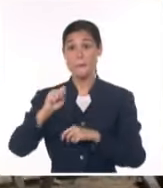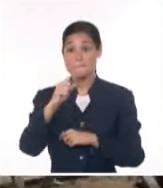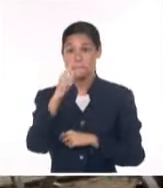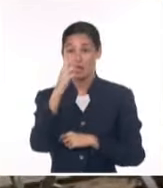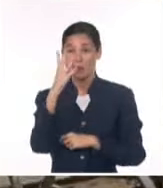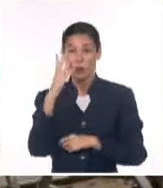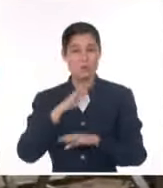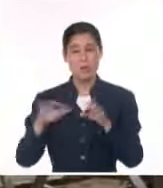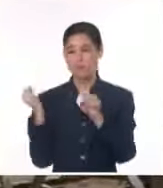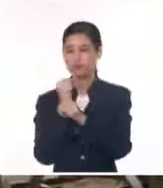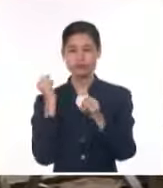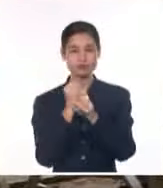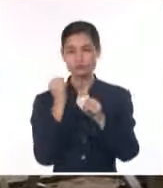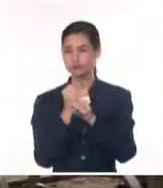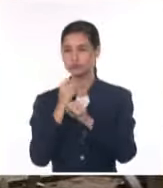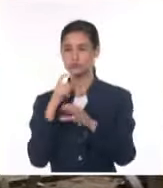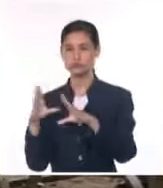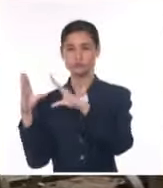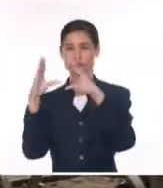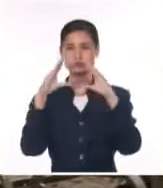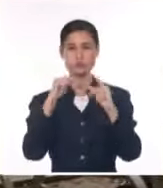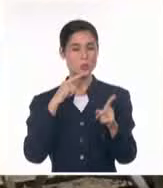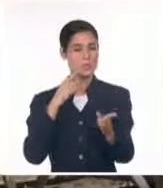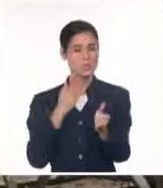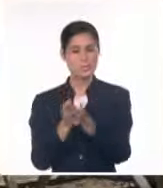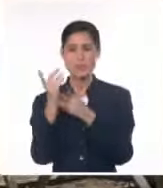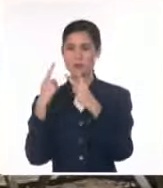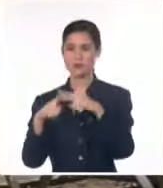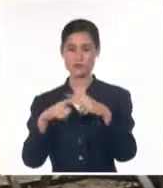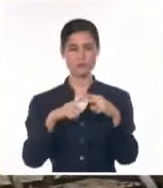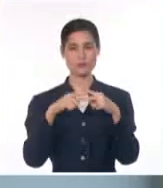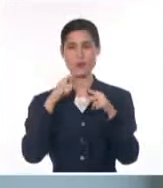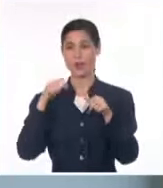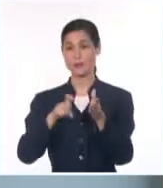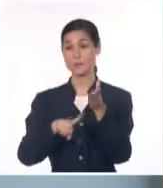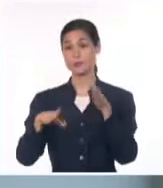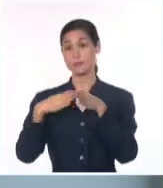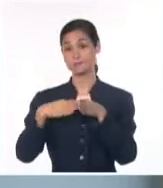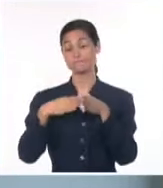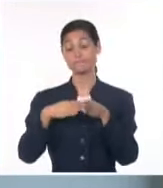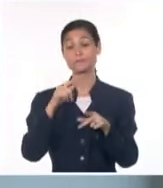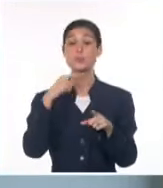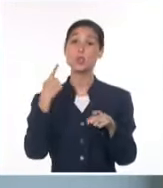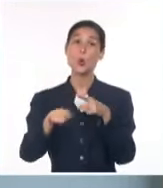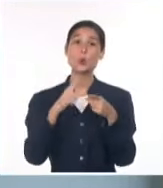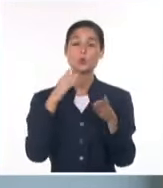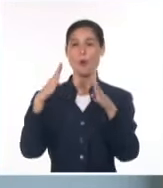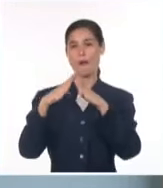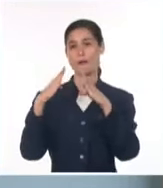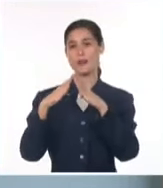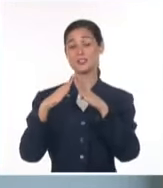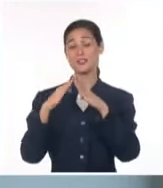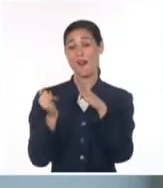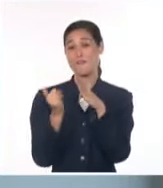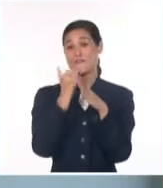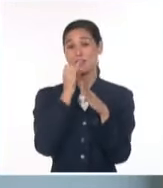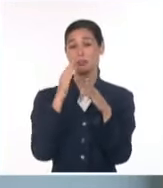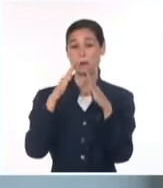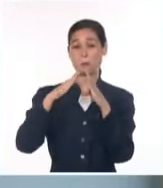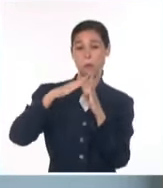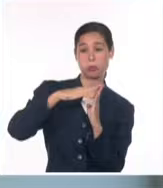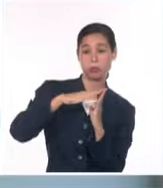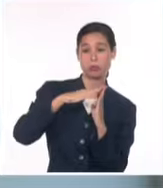estado trabajando y se han estado montando esos transformadores que estaban aquí en la provincia. Hay algunas viviendas con afectaciones parciales, pero hemos encontrado también que hay